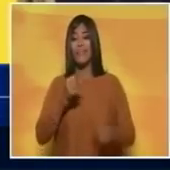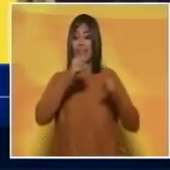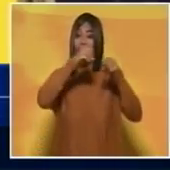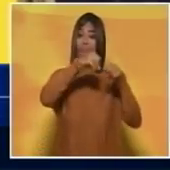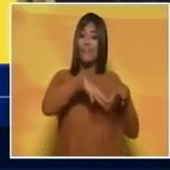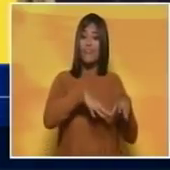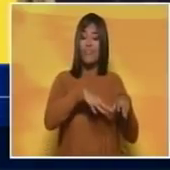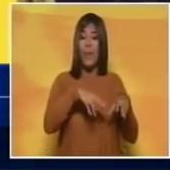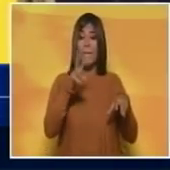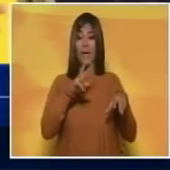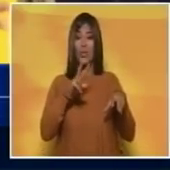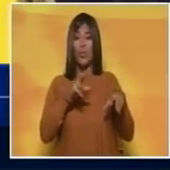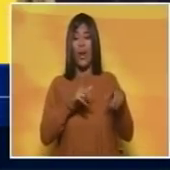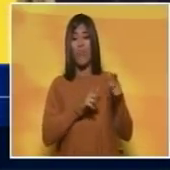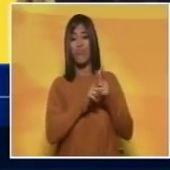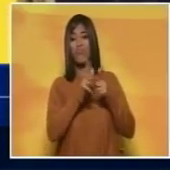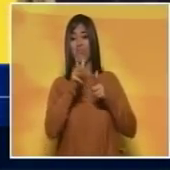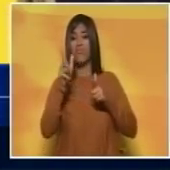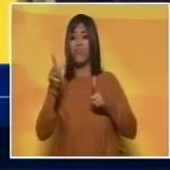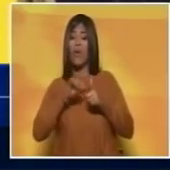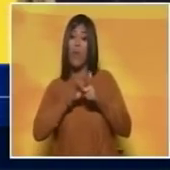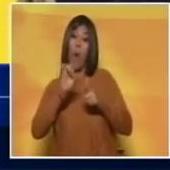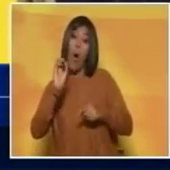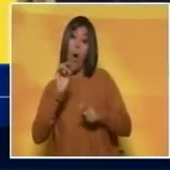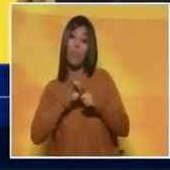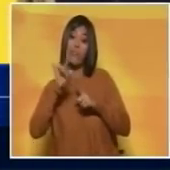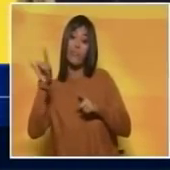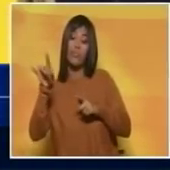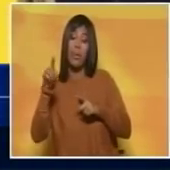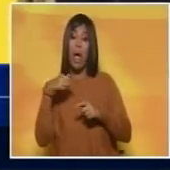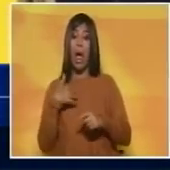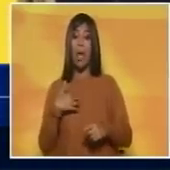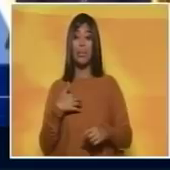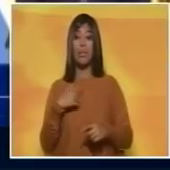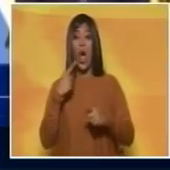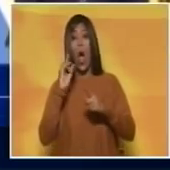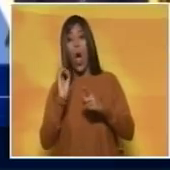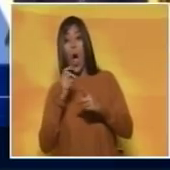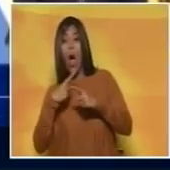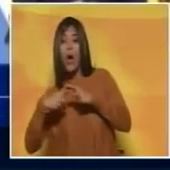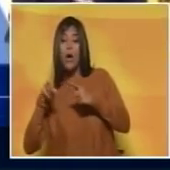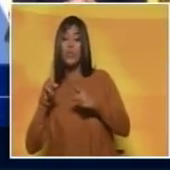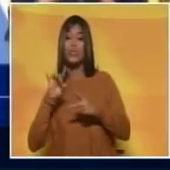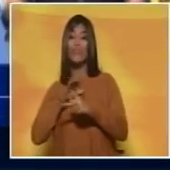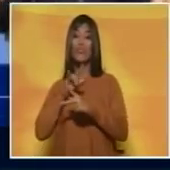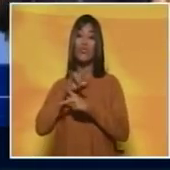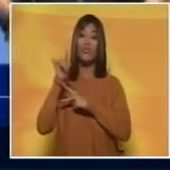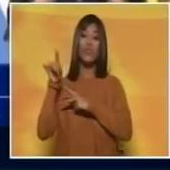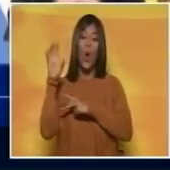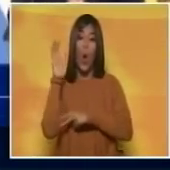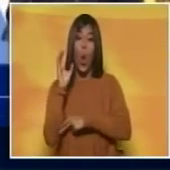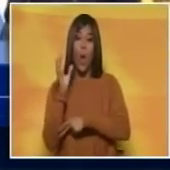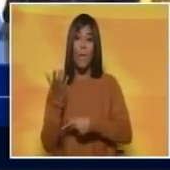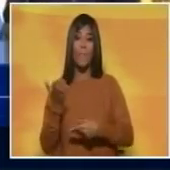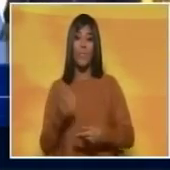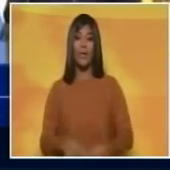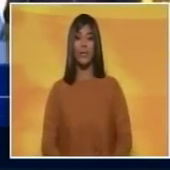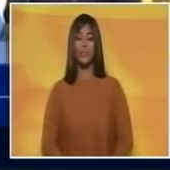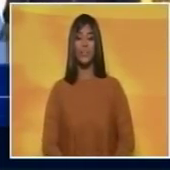país. Algunos vienen a la Argentina y muchos más están yendo a Colombia, pero esto es algo que, por supuesto, lo hacemos